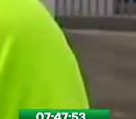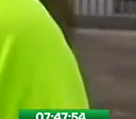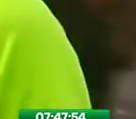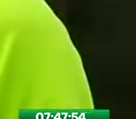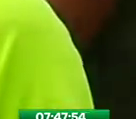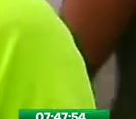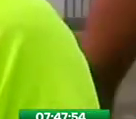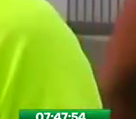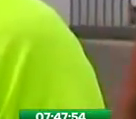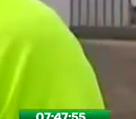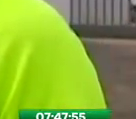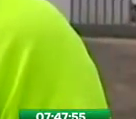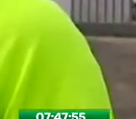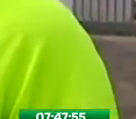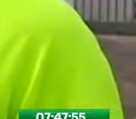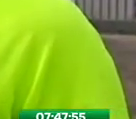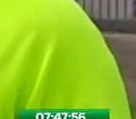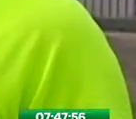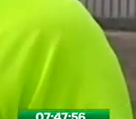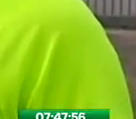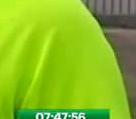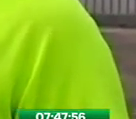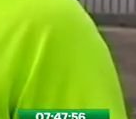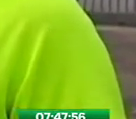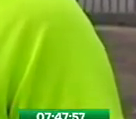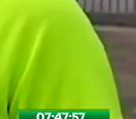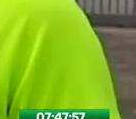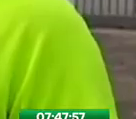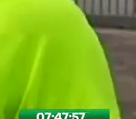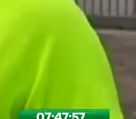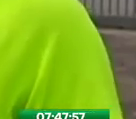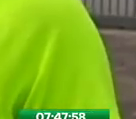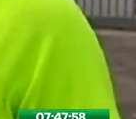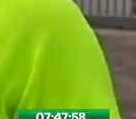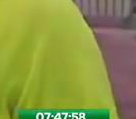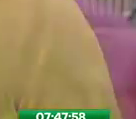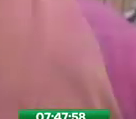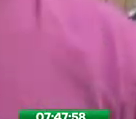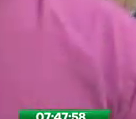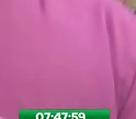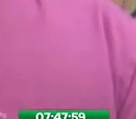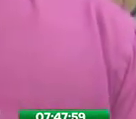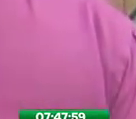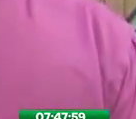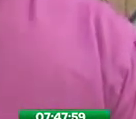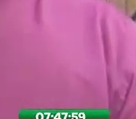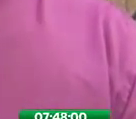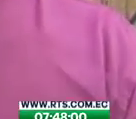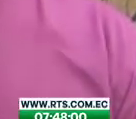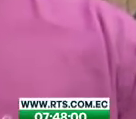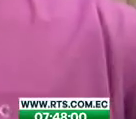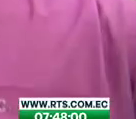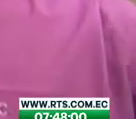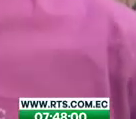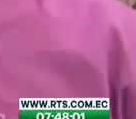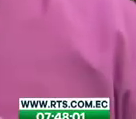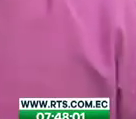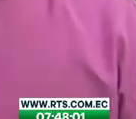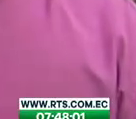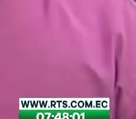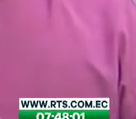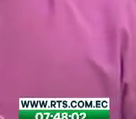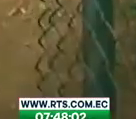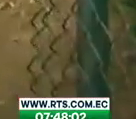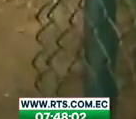Que no hay policía. Eso es lo que lo dicen, que no hay policía. Lo que le dicen, ¿y qué quiere que yo haga? O vaya, ponga primeramente